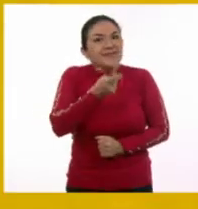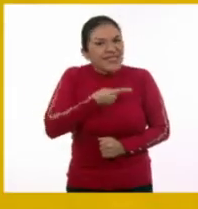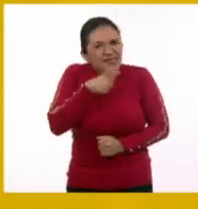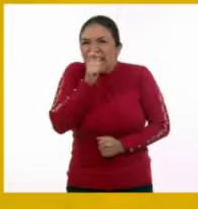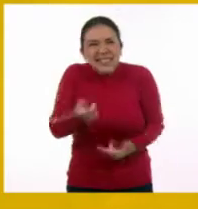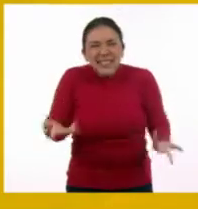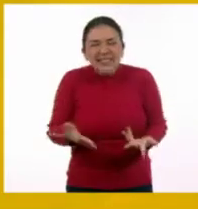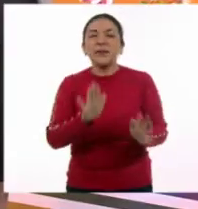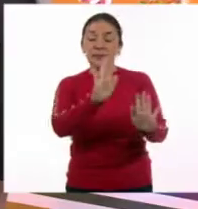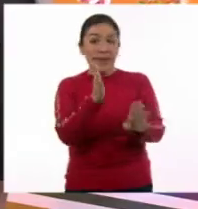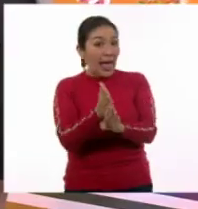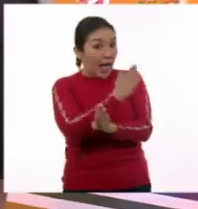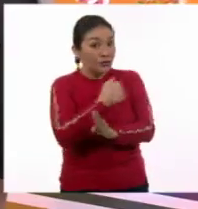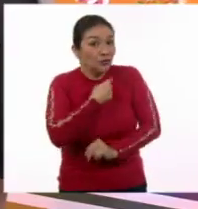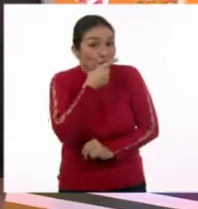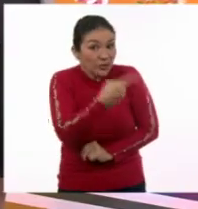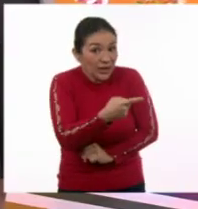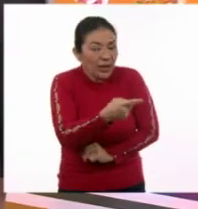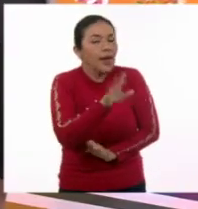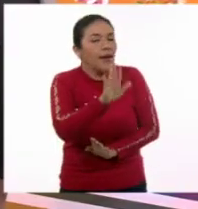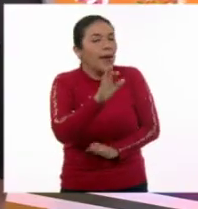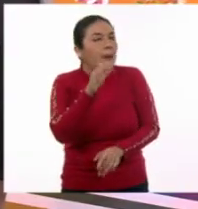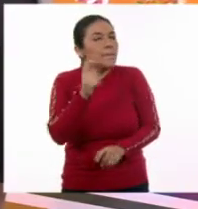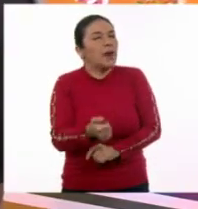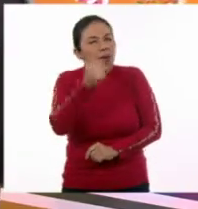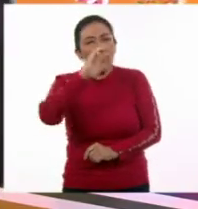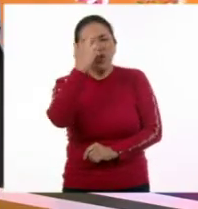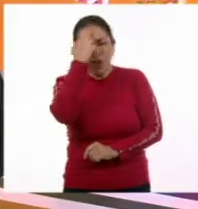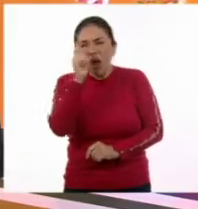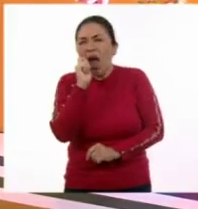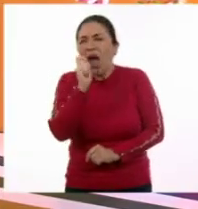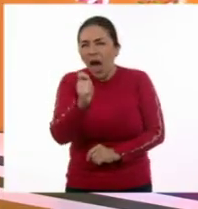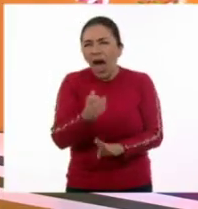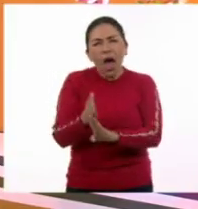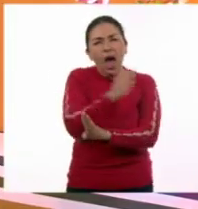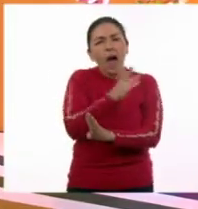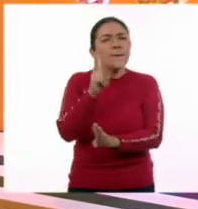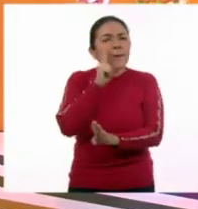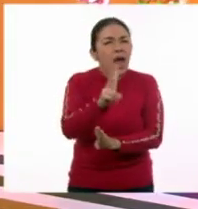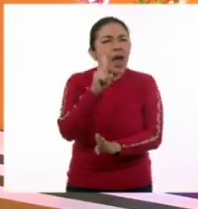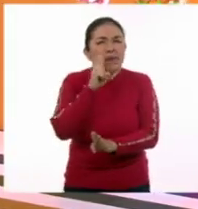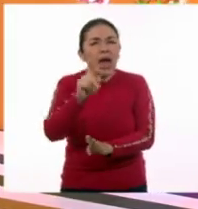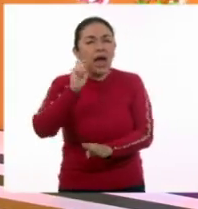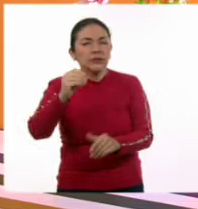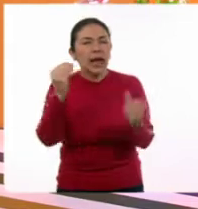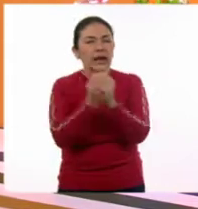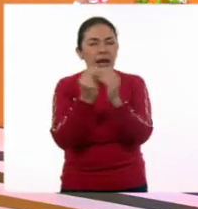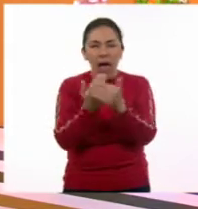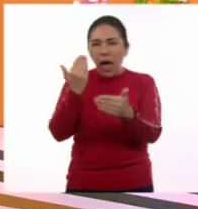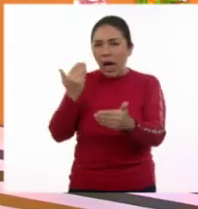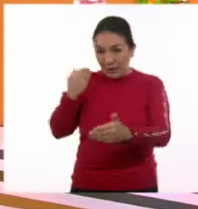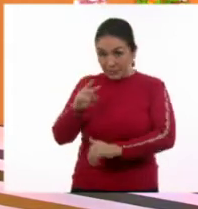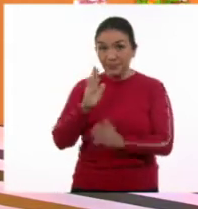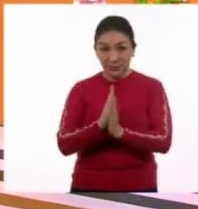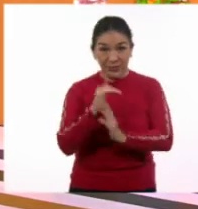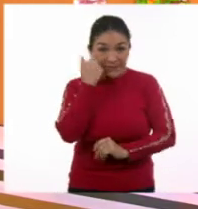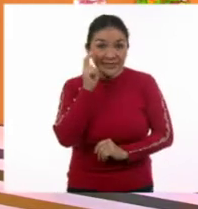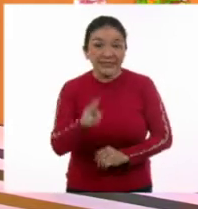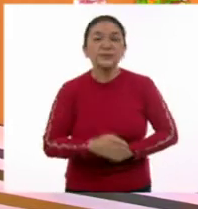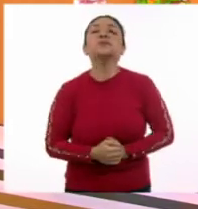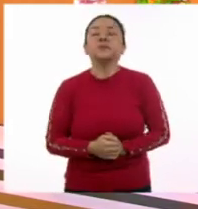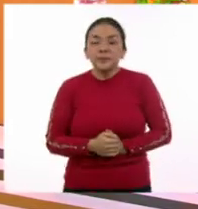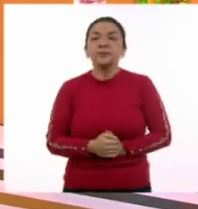todo antes de que te cuente vamos a recordar qué es lo que hemos estado viendo en estas últimas clases qué te parece muy bien